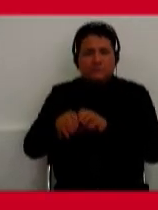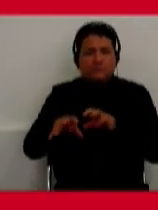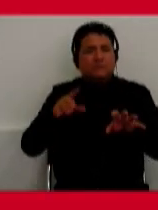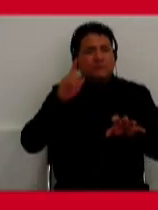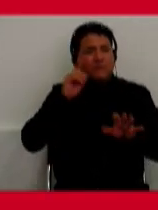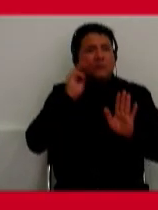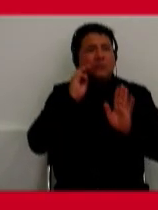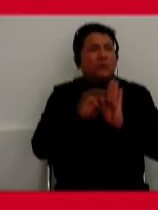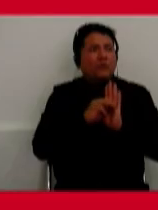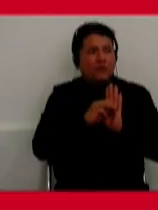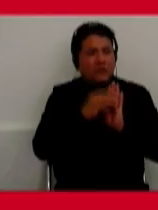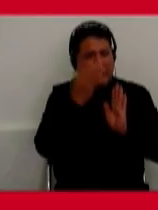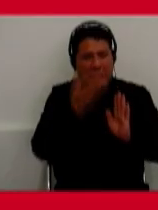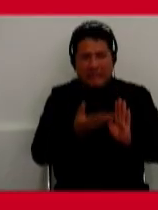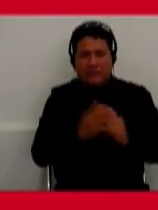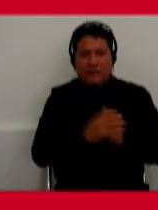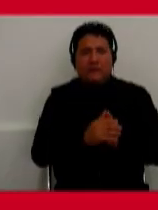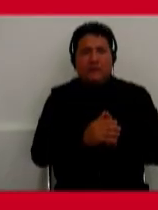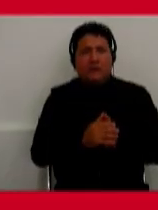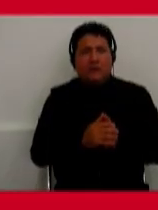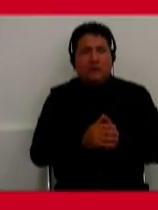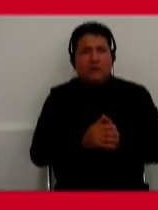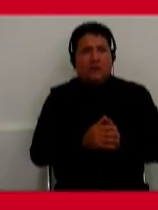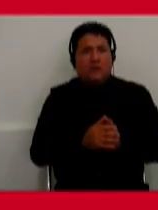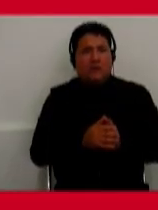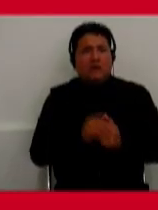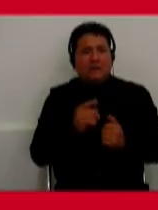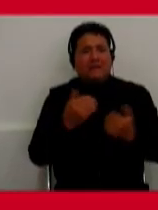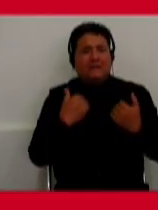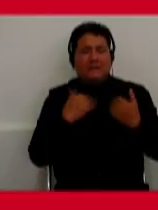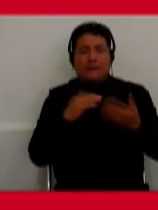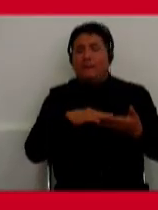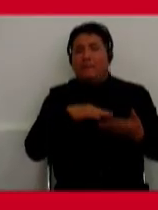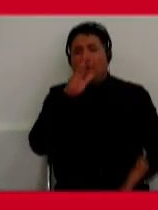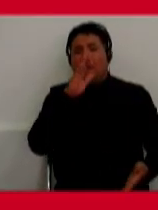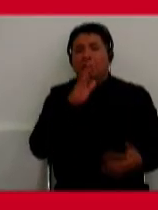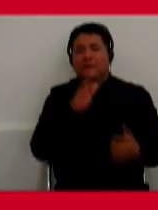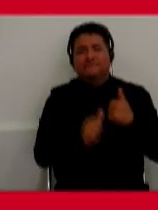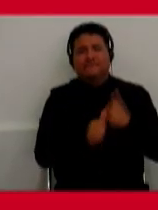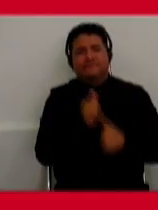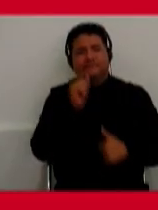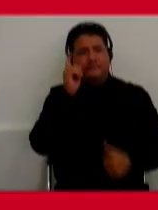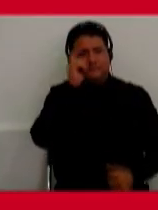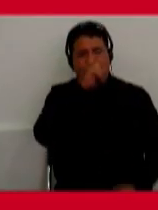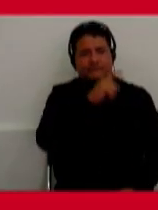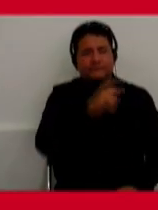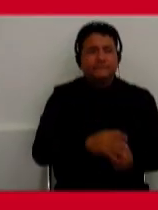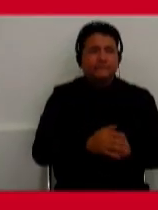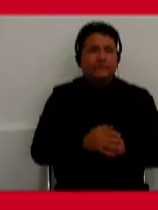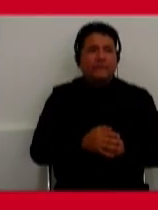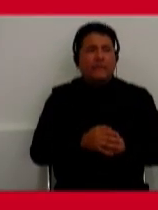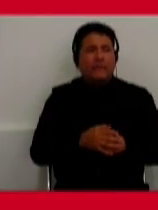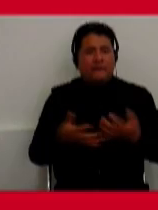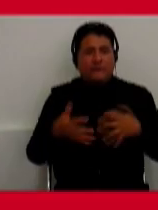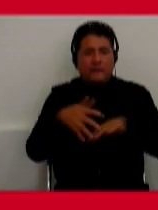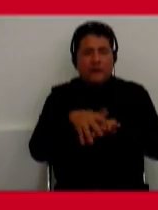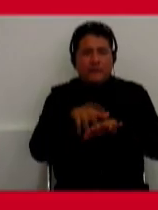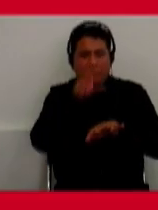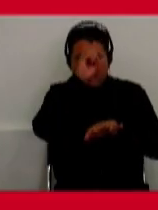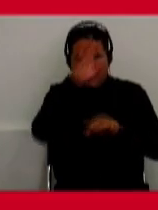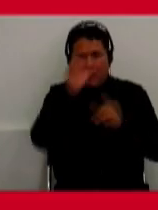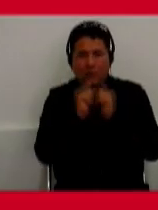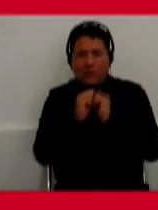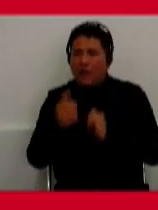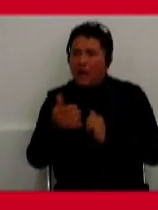modelo y es ahí donde se tiene mayores dificultades. Interacción mina-agua. El modelo